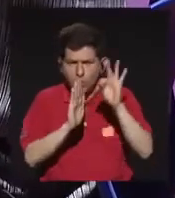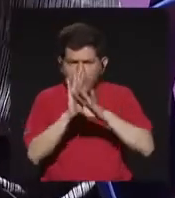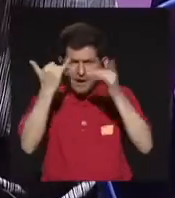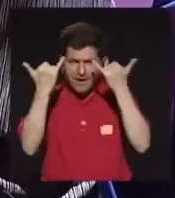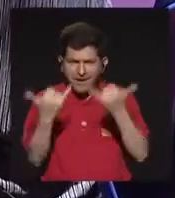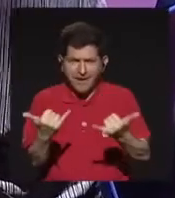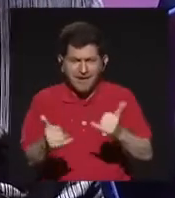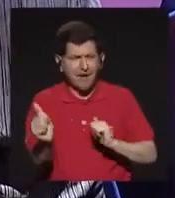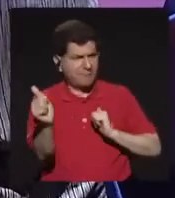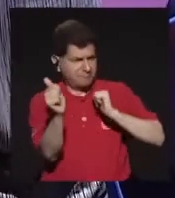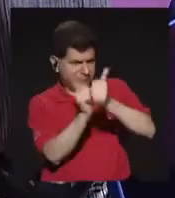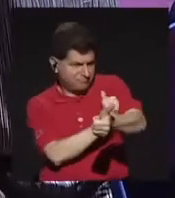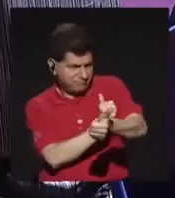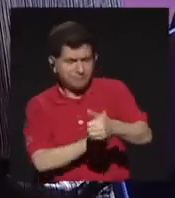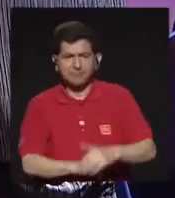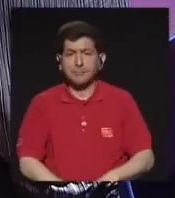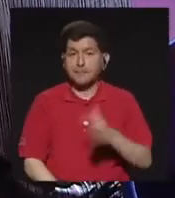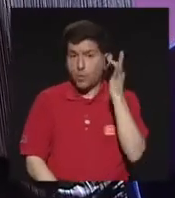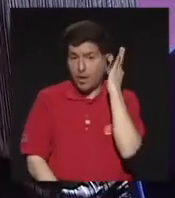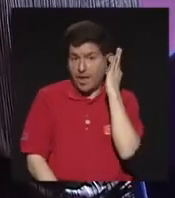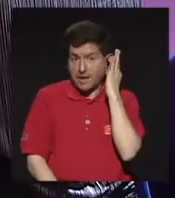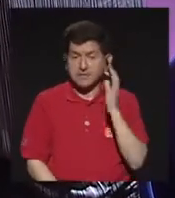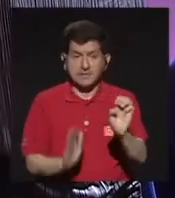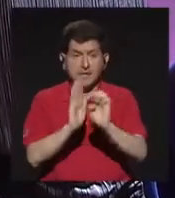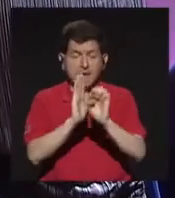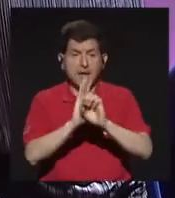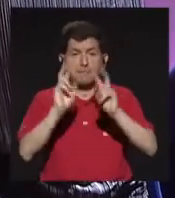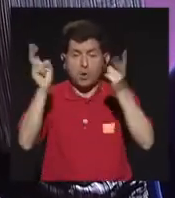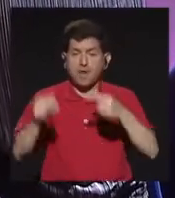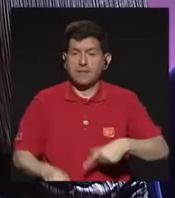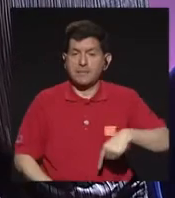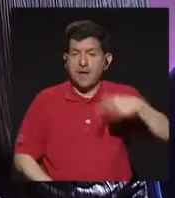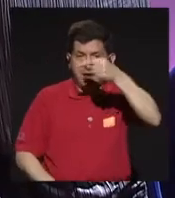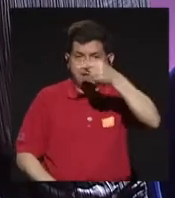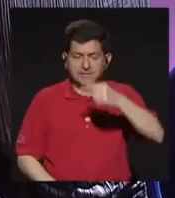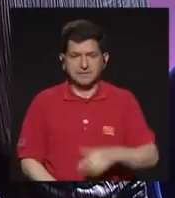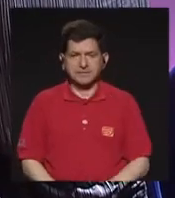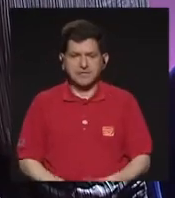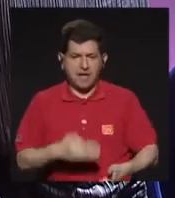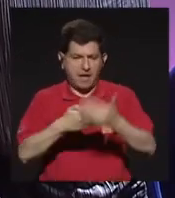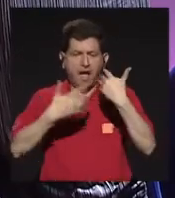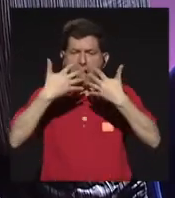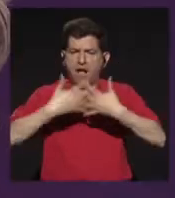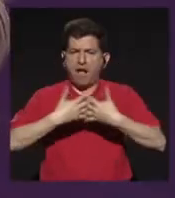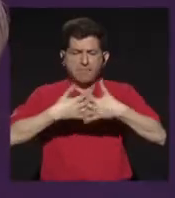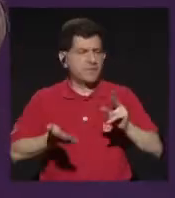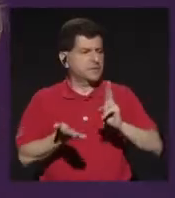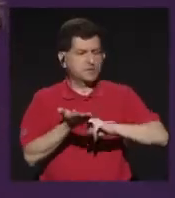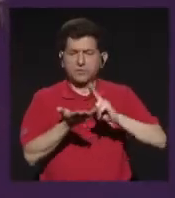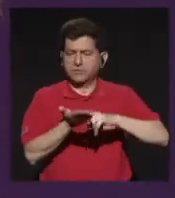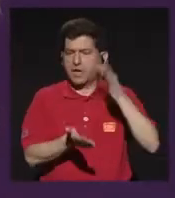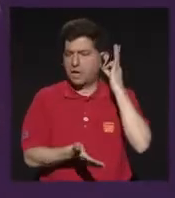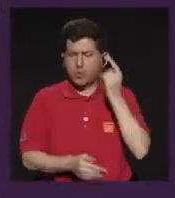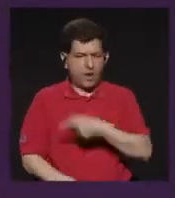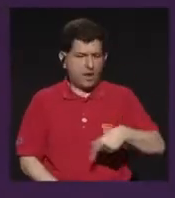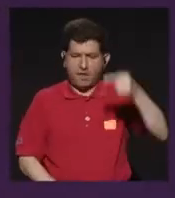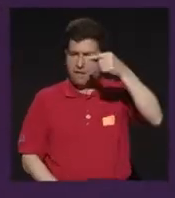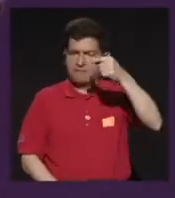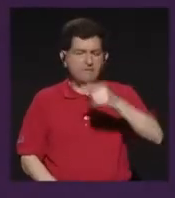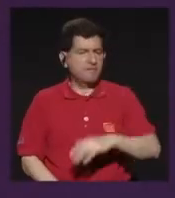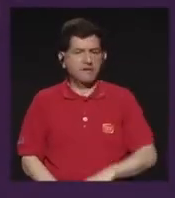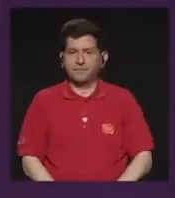hemos ido superando en las mujeres. Por ejemplo, el tema gerencial. Antes en las empresas no contrataban una mujer de gerente,